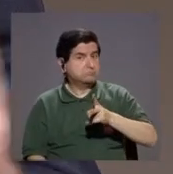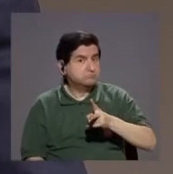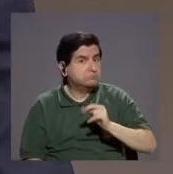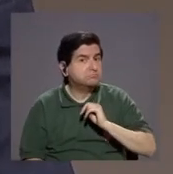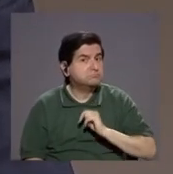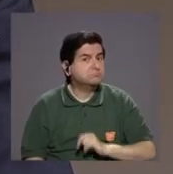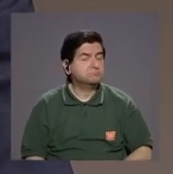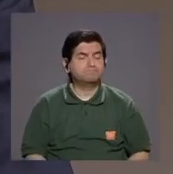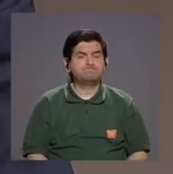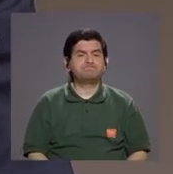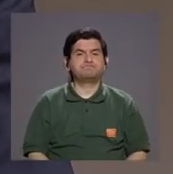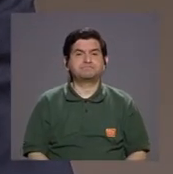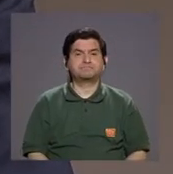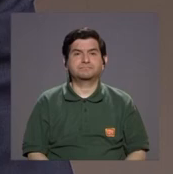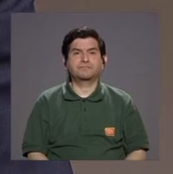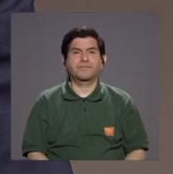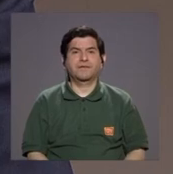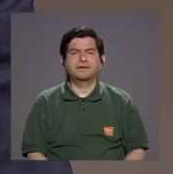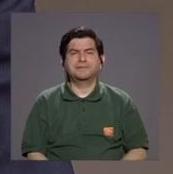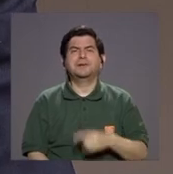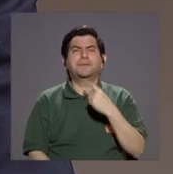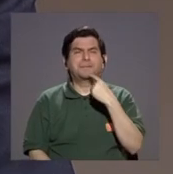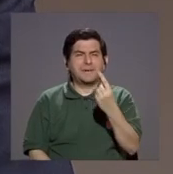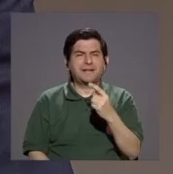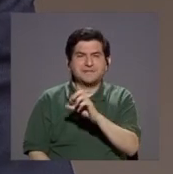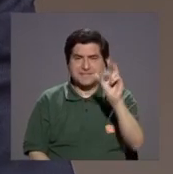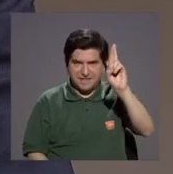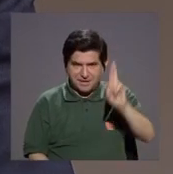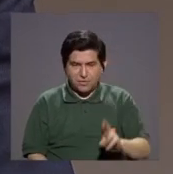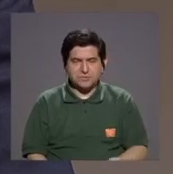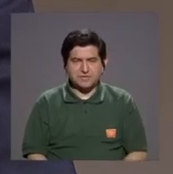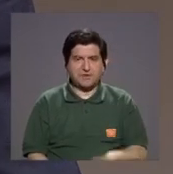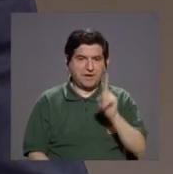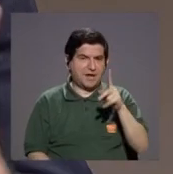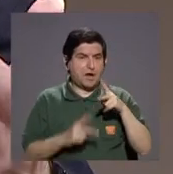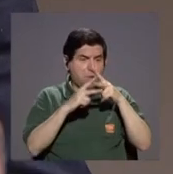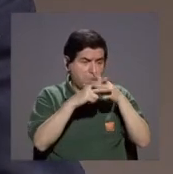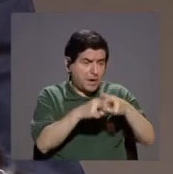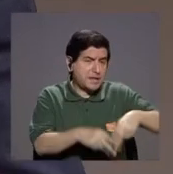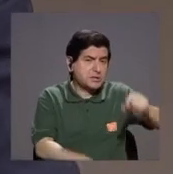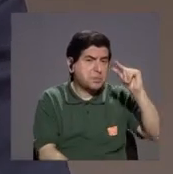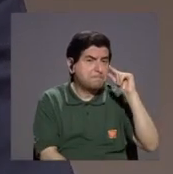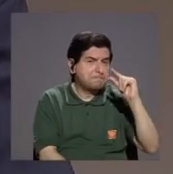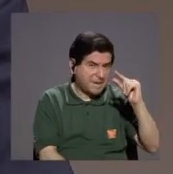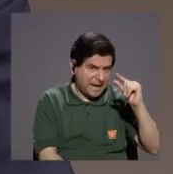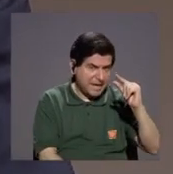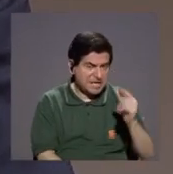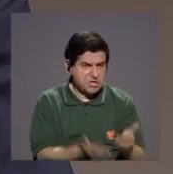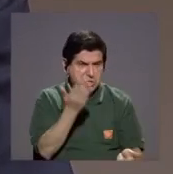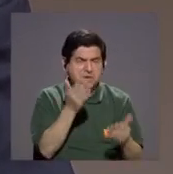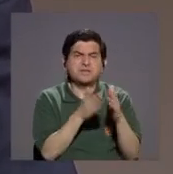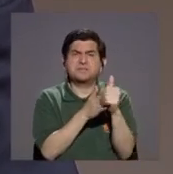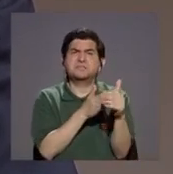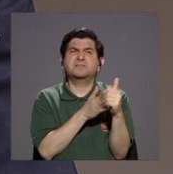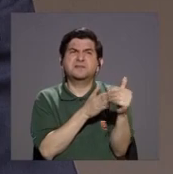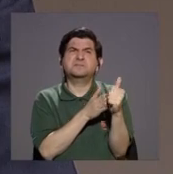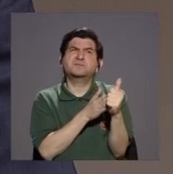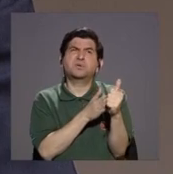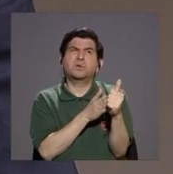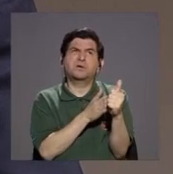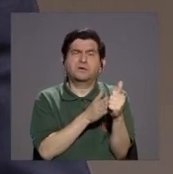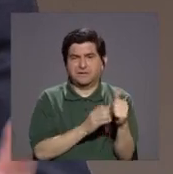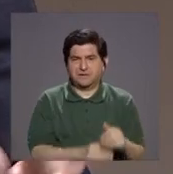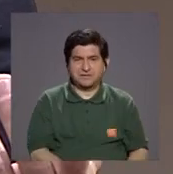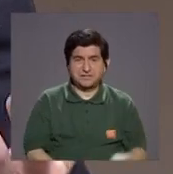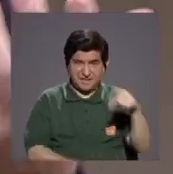nada más para para de mencionarlo en costa rica un crédito pequeño hablemos tal vez en dólares un crédito